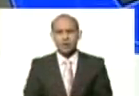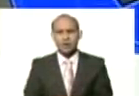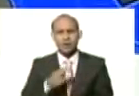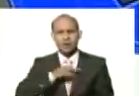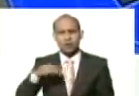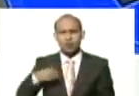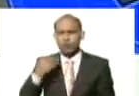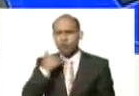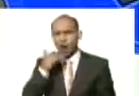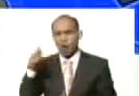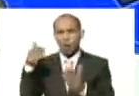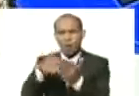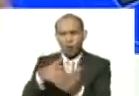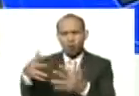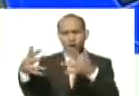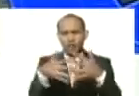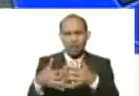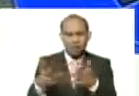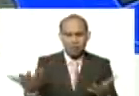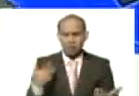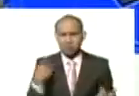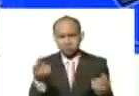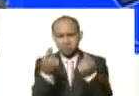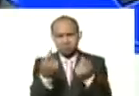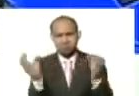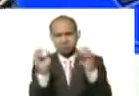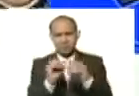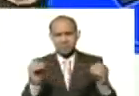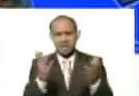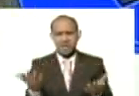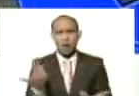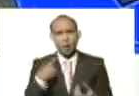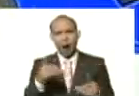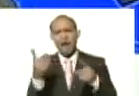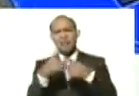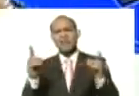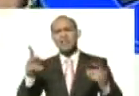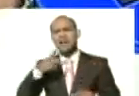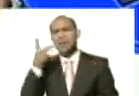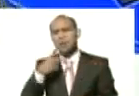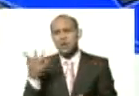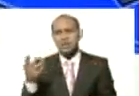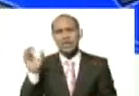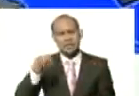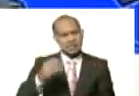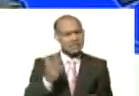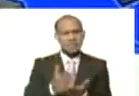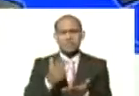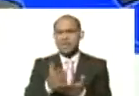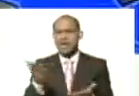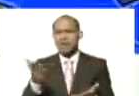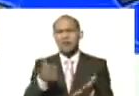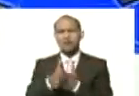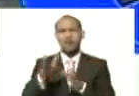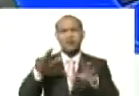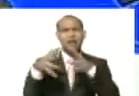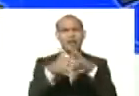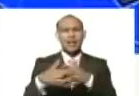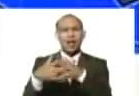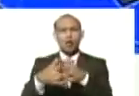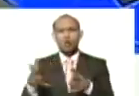tensión, estamos en combate, estamos en un conflicto. Teníamos diferencias públicas, pues, siempre con el imperio